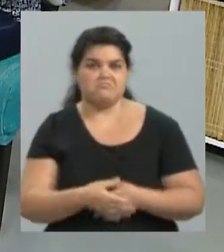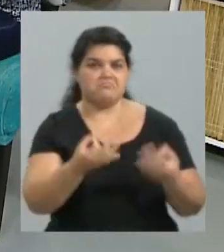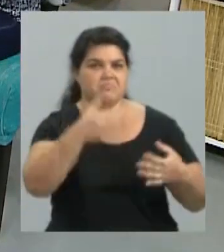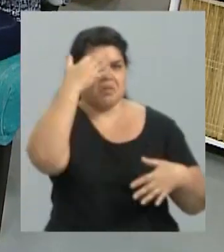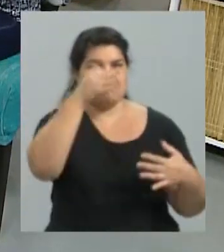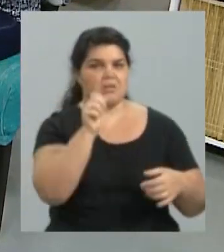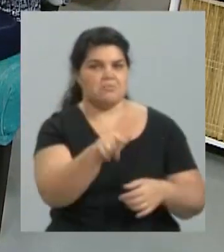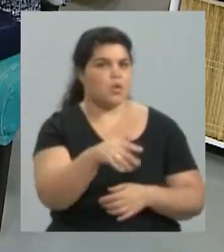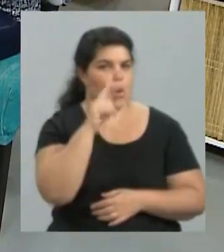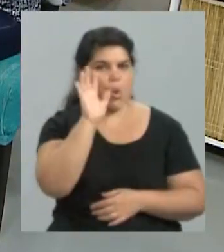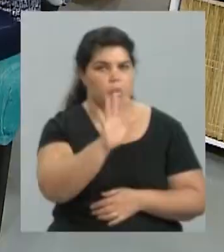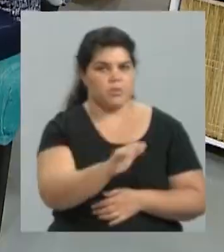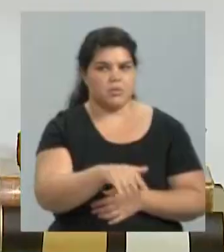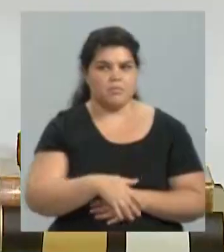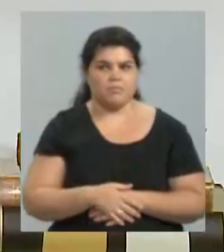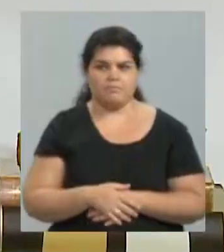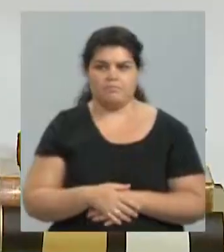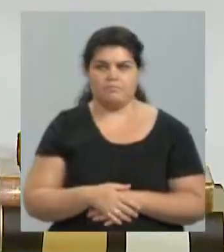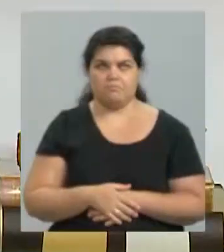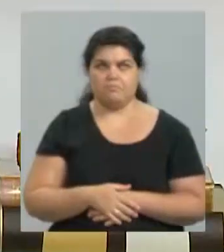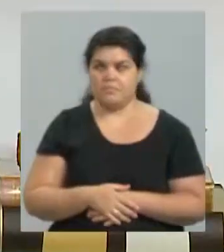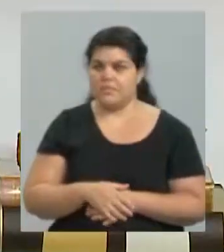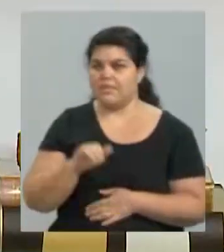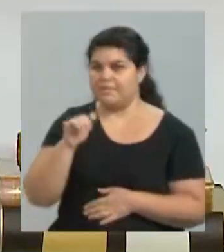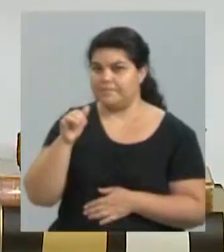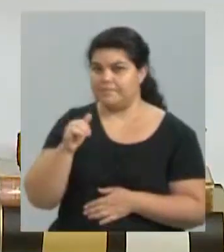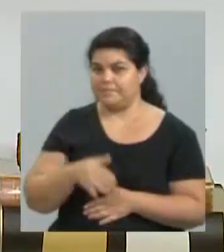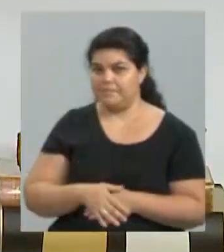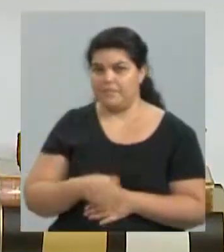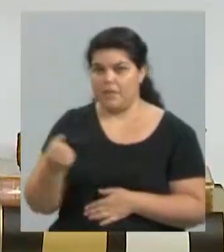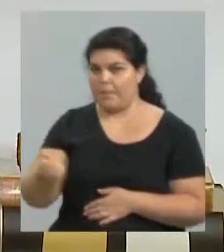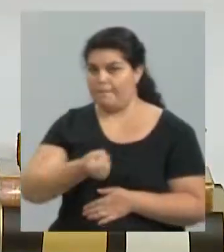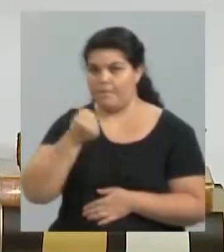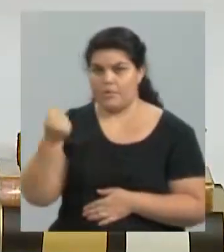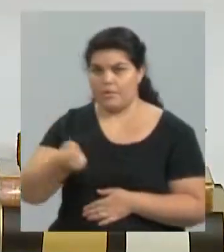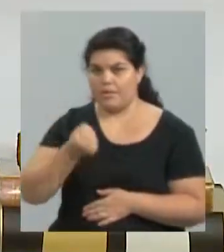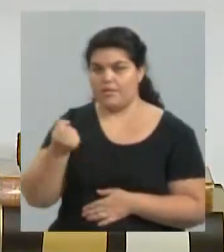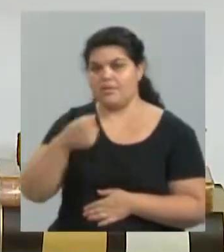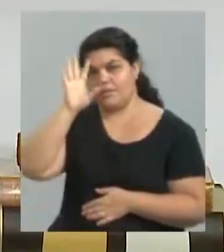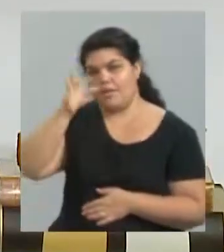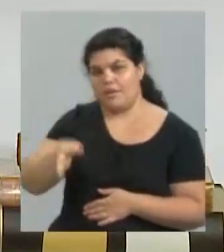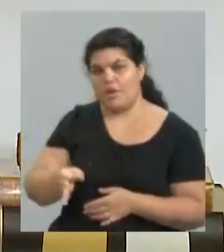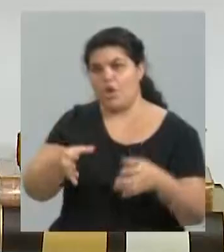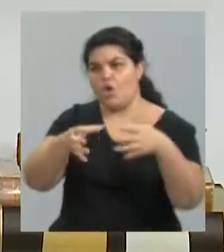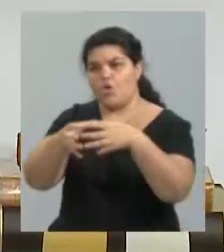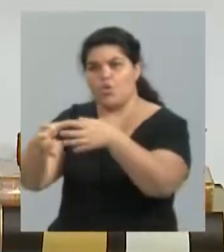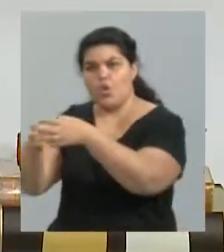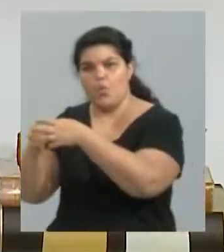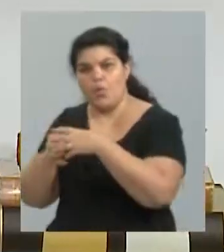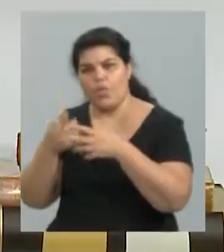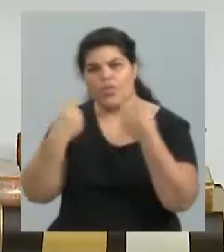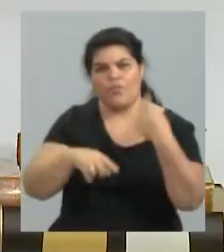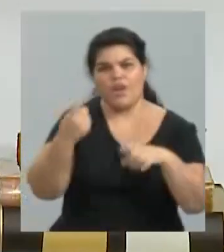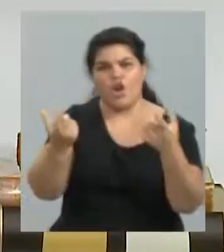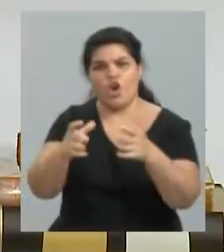Sí. No la conocía yo. Y está bueno lo que decía, ¿no? Esto de diferenciar cómo se ve trabajar con los distintos colectivos, ¿no? Decía, tiene que ver